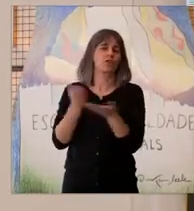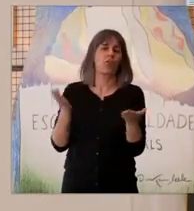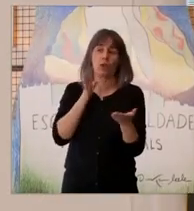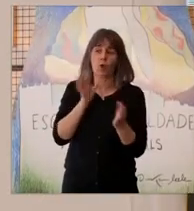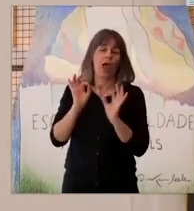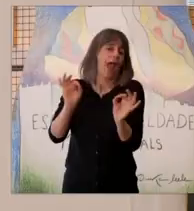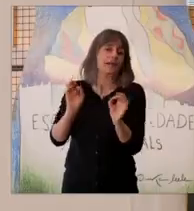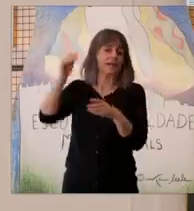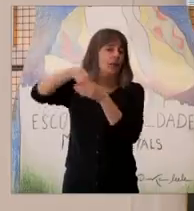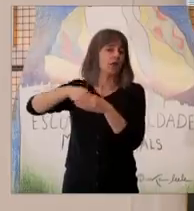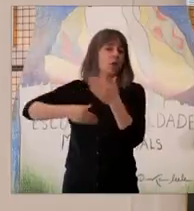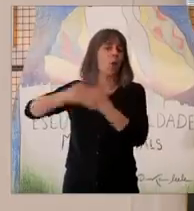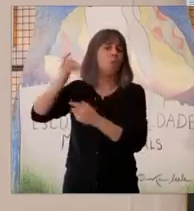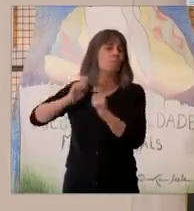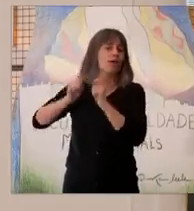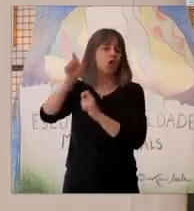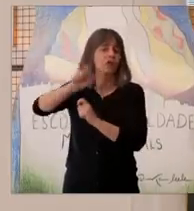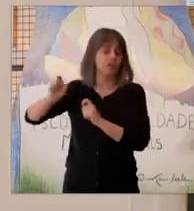estén formados por periodistas